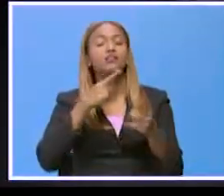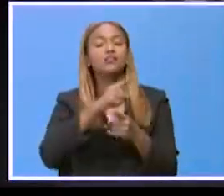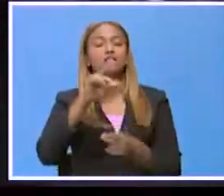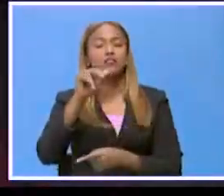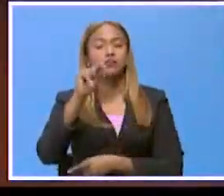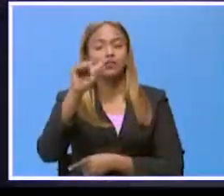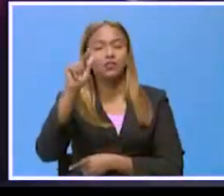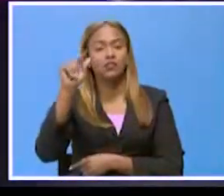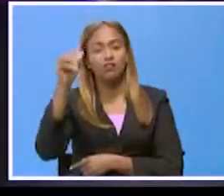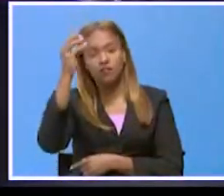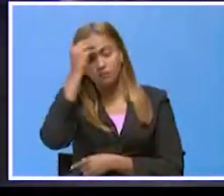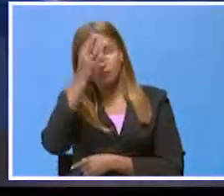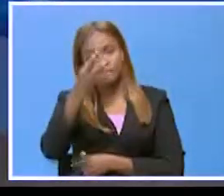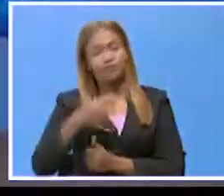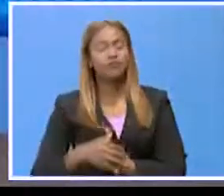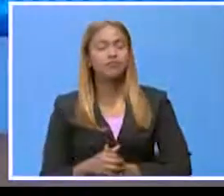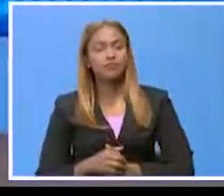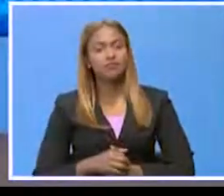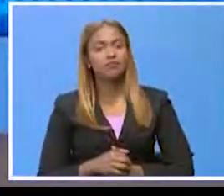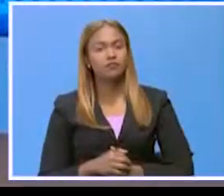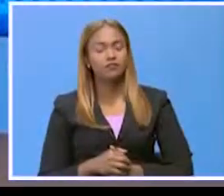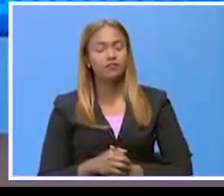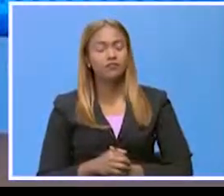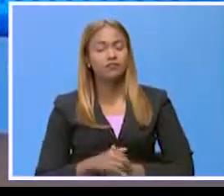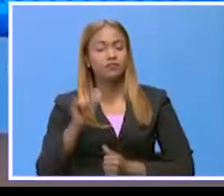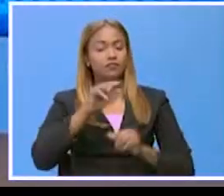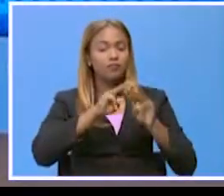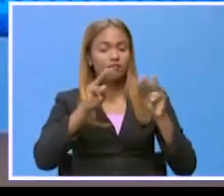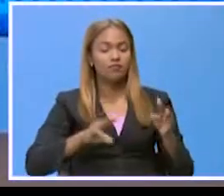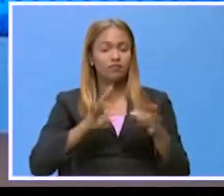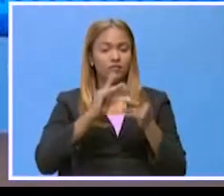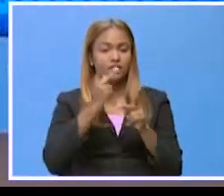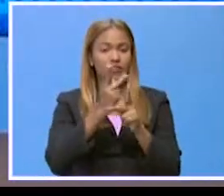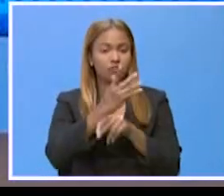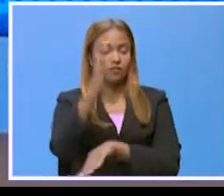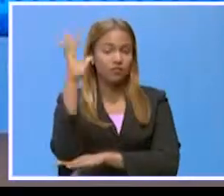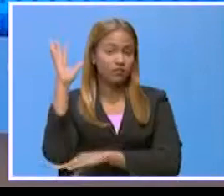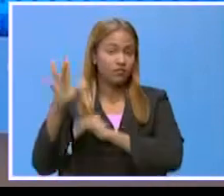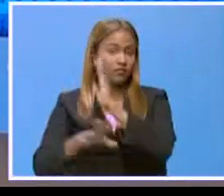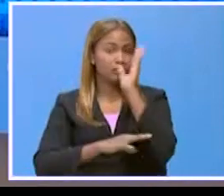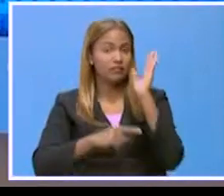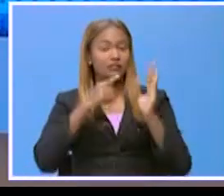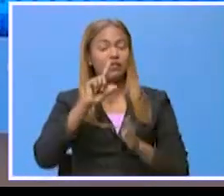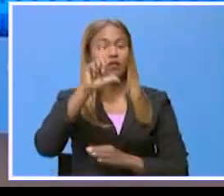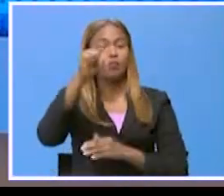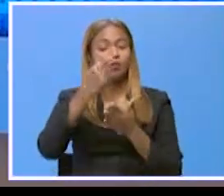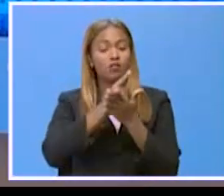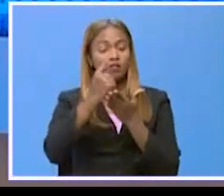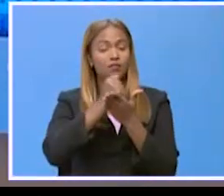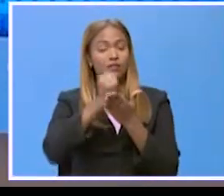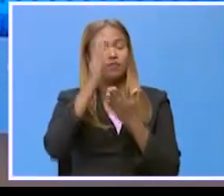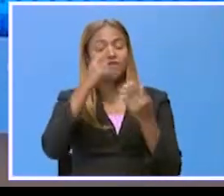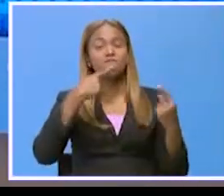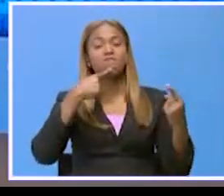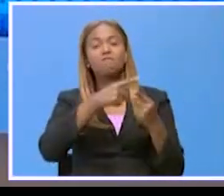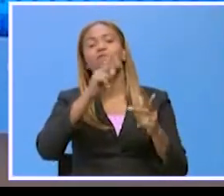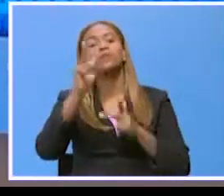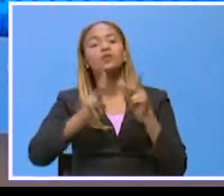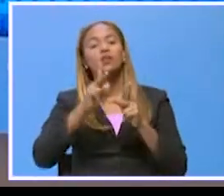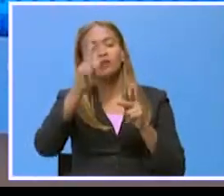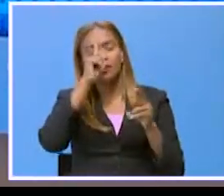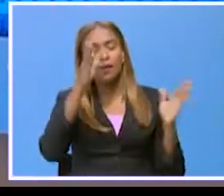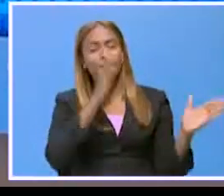ramón santana álvarez señor es el ministerio de medio ambiente informó que después de la semana santa no se hará a la población un